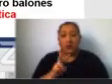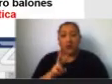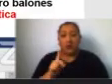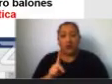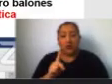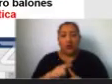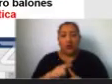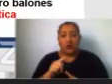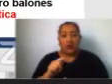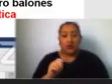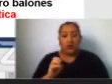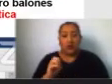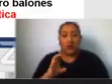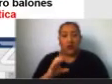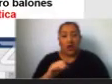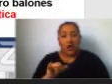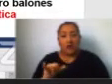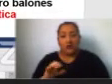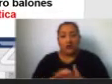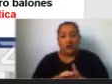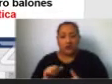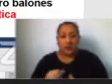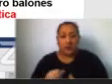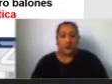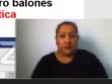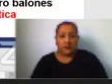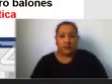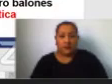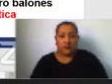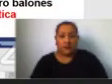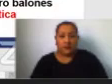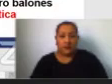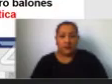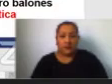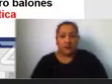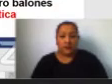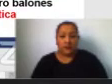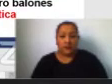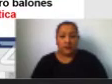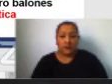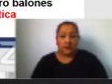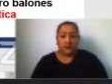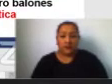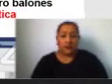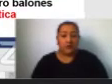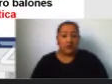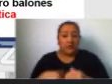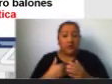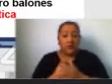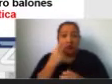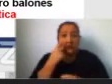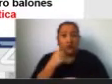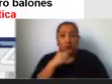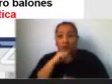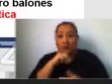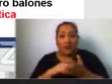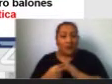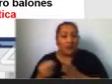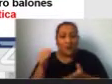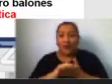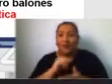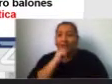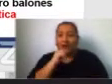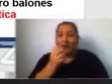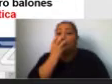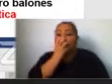Tocache, atiende a la provincia del mismo nombre. El 16 de junio, todas y todos presenciamos la falta de